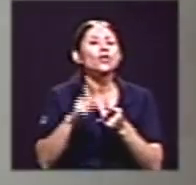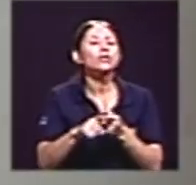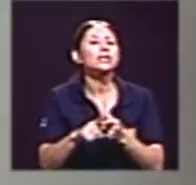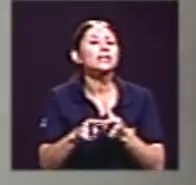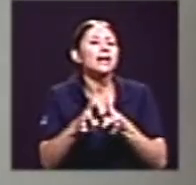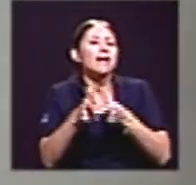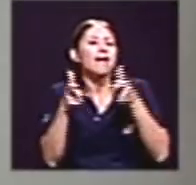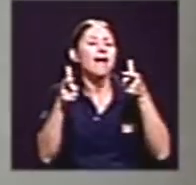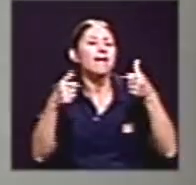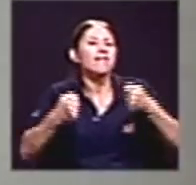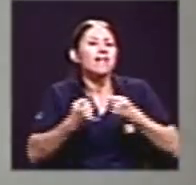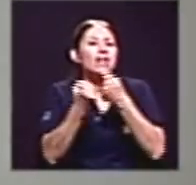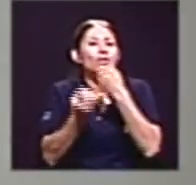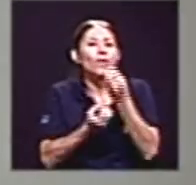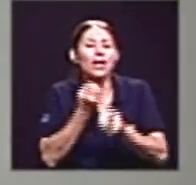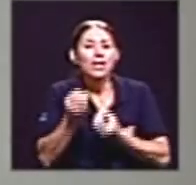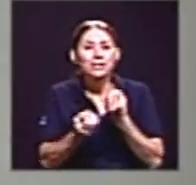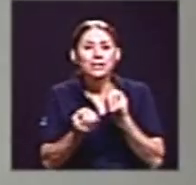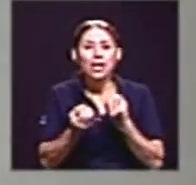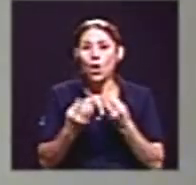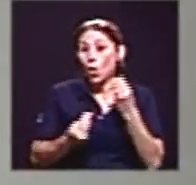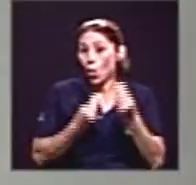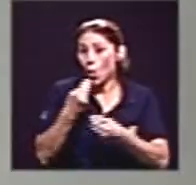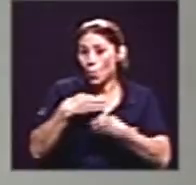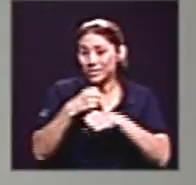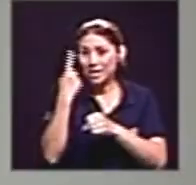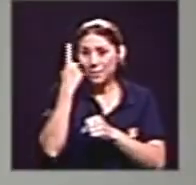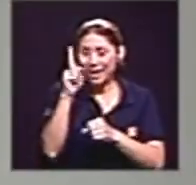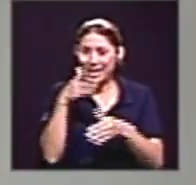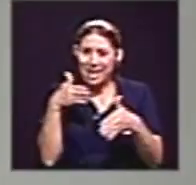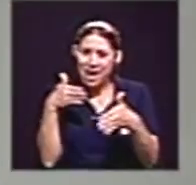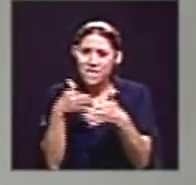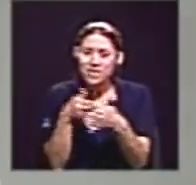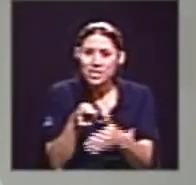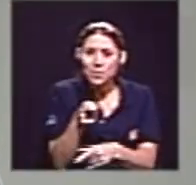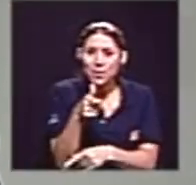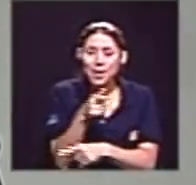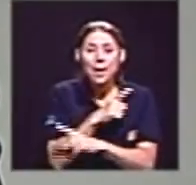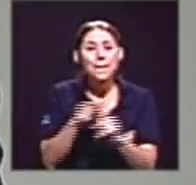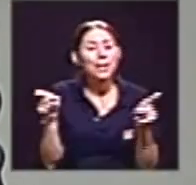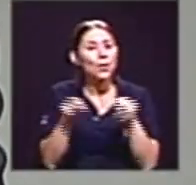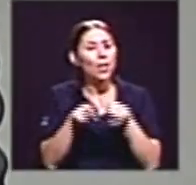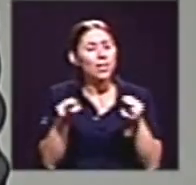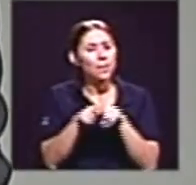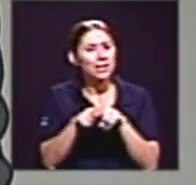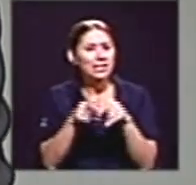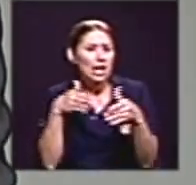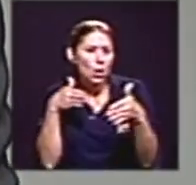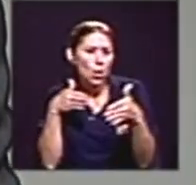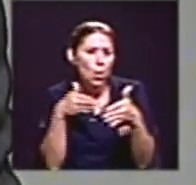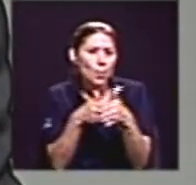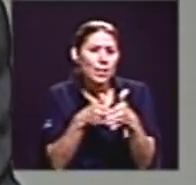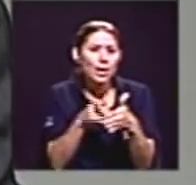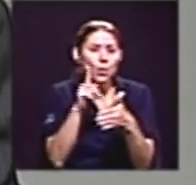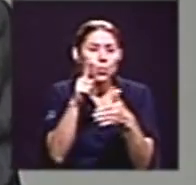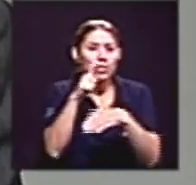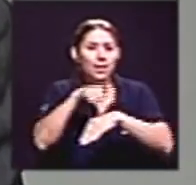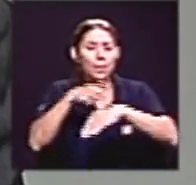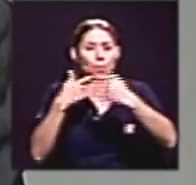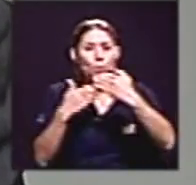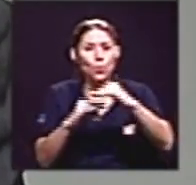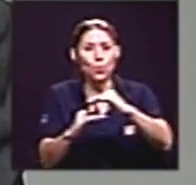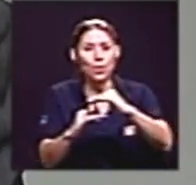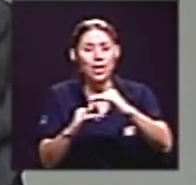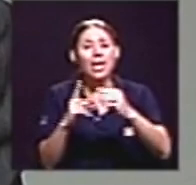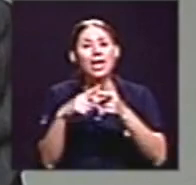hacer para que golpee lo menos posible, pero además que golpee por un tiempo delimitado.